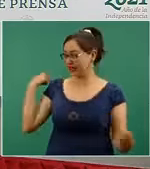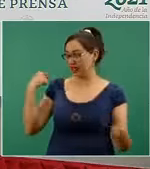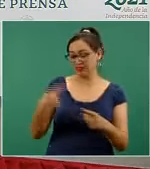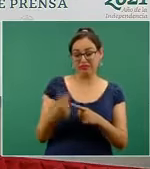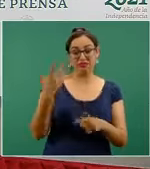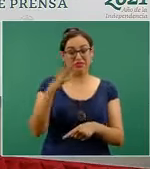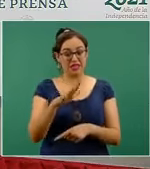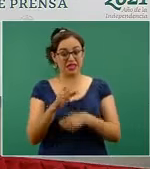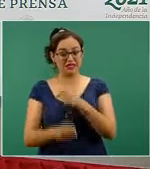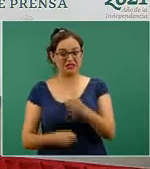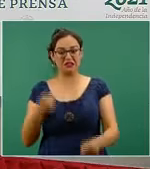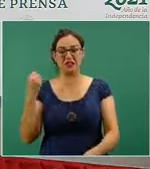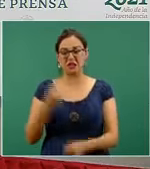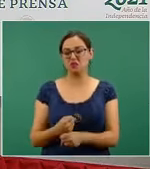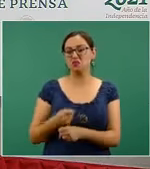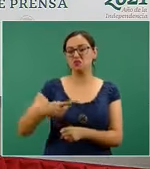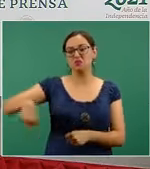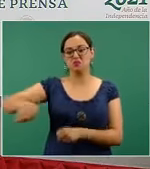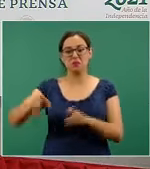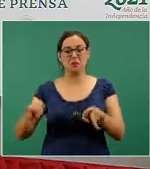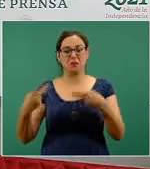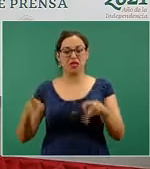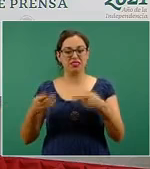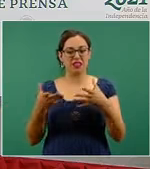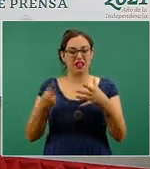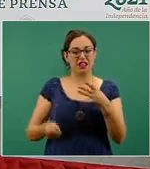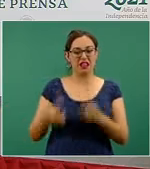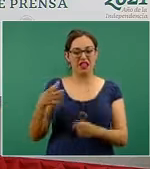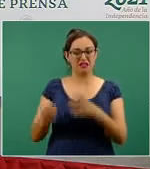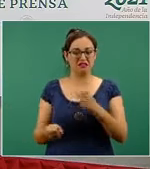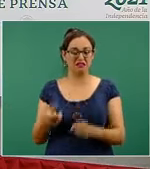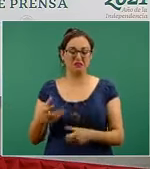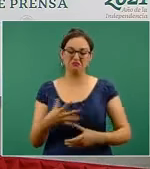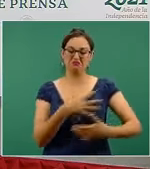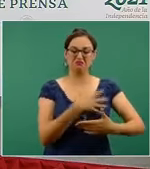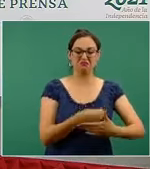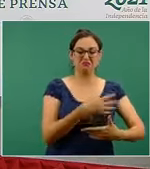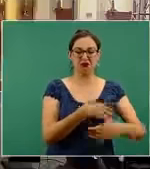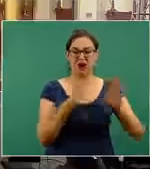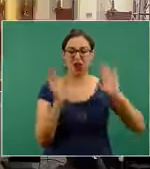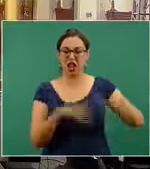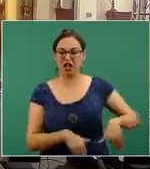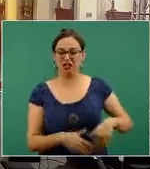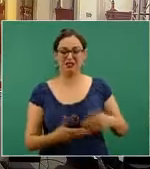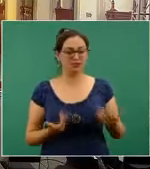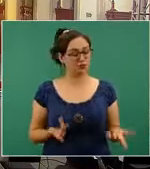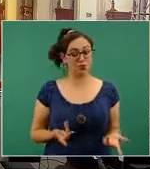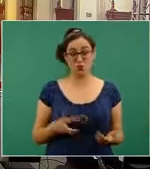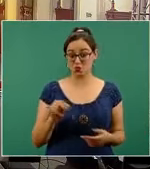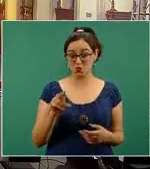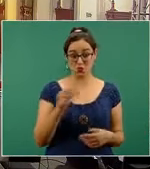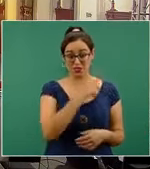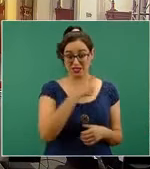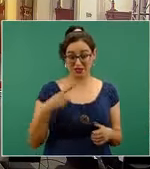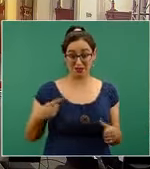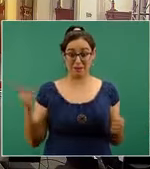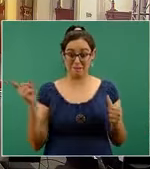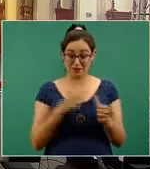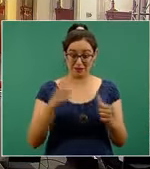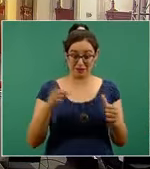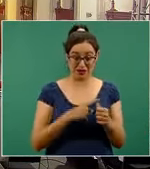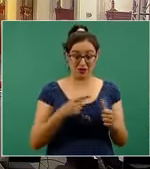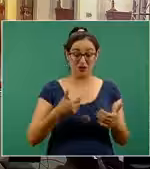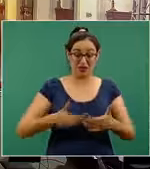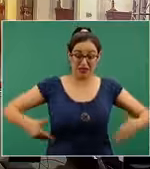vemos que incumplen, y eso sería de muy alto impacto, promover la lactancia materna y proteger a los niños durante los primeros 1000 días de